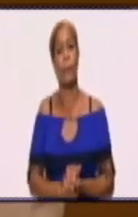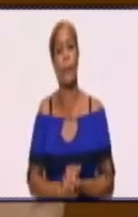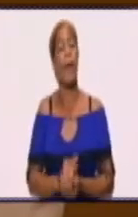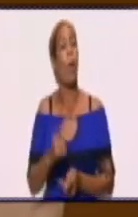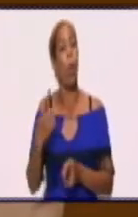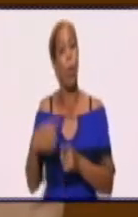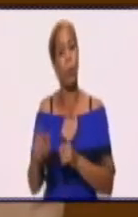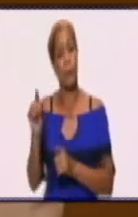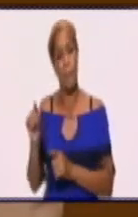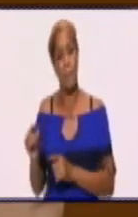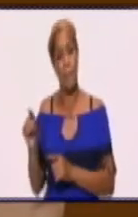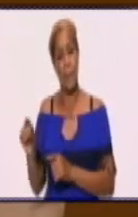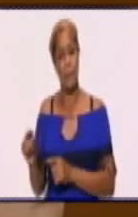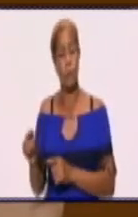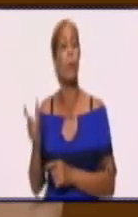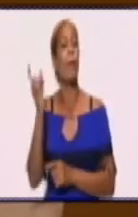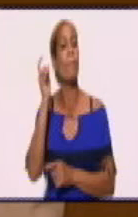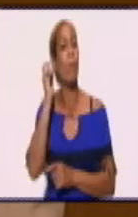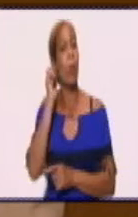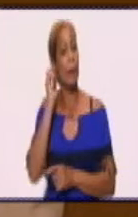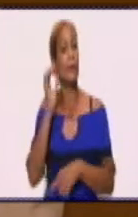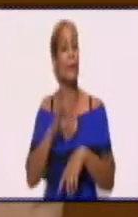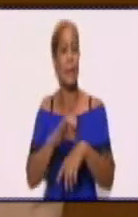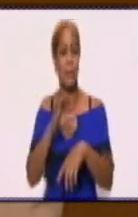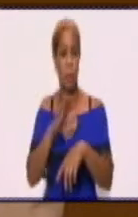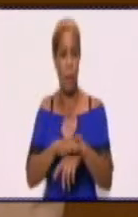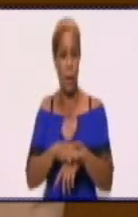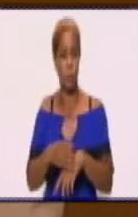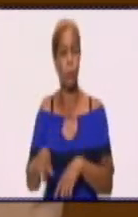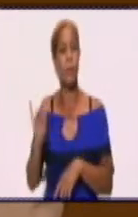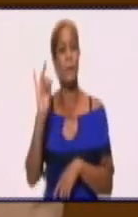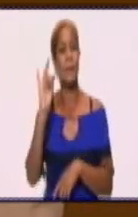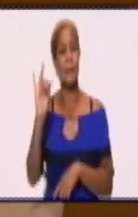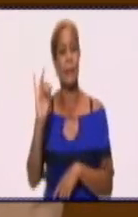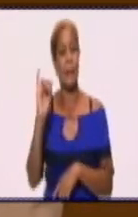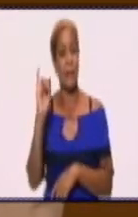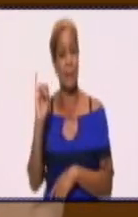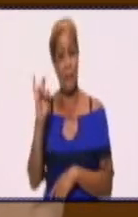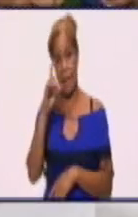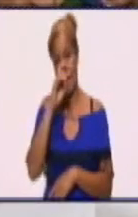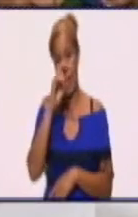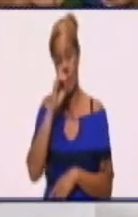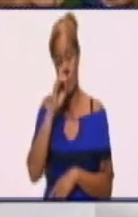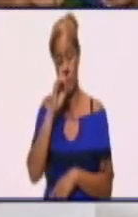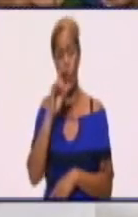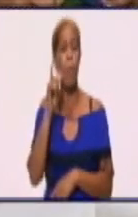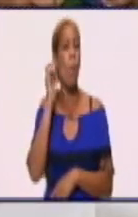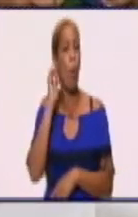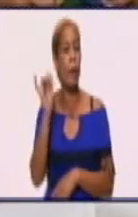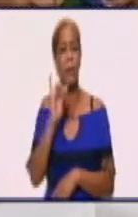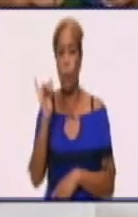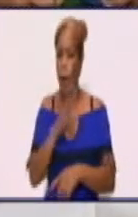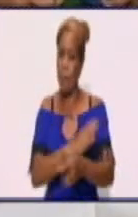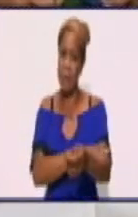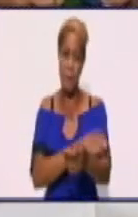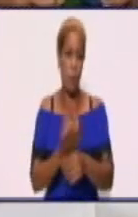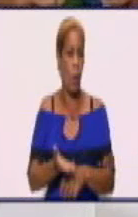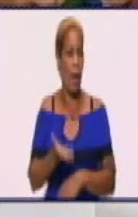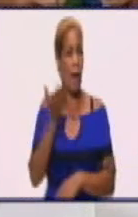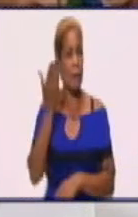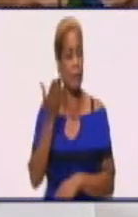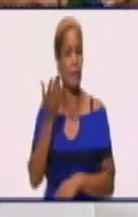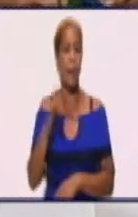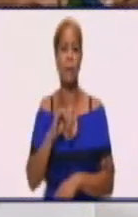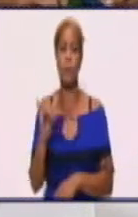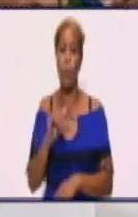Tenemos otra paciente también femenina de Río Cauto, de 76 años de edad, hipertensa y de igual manera procedente de un área